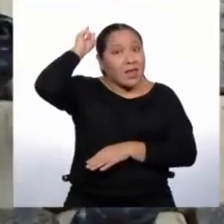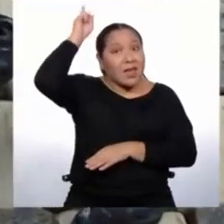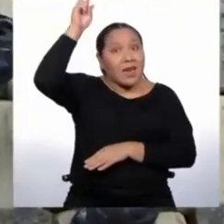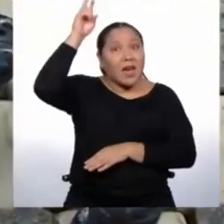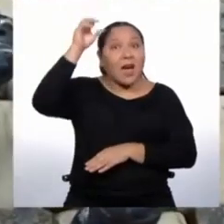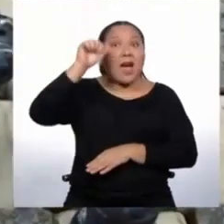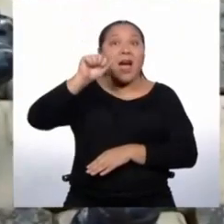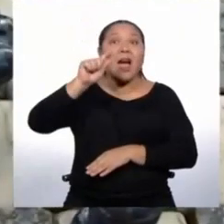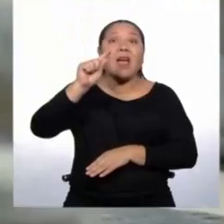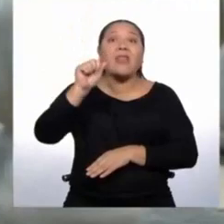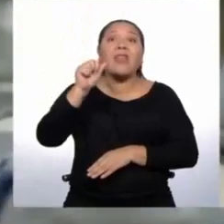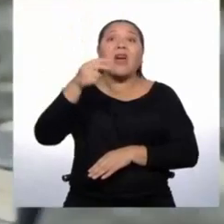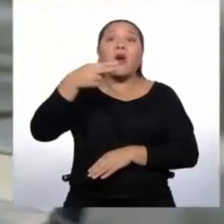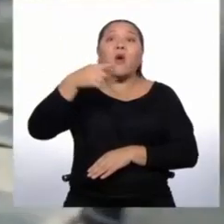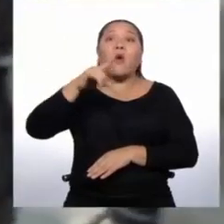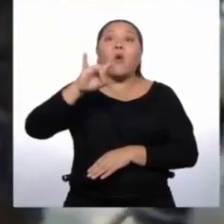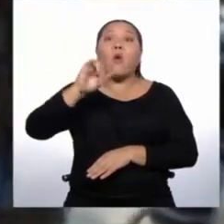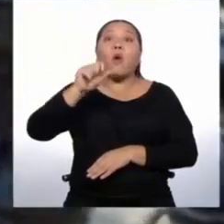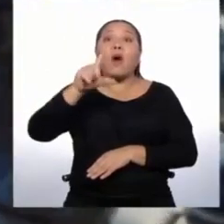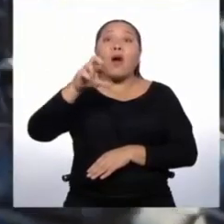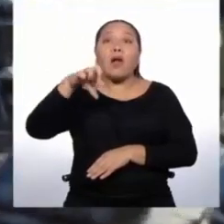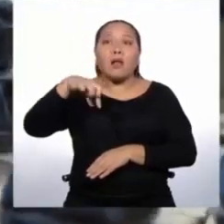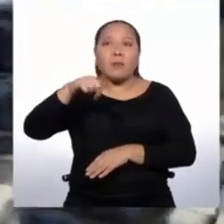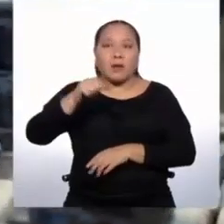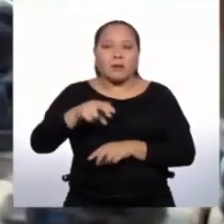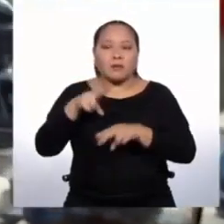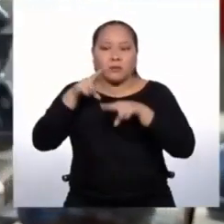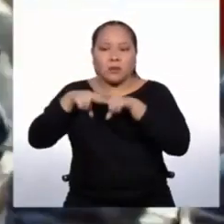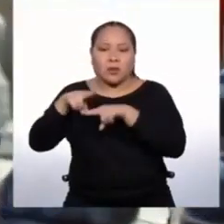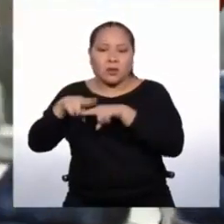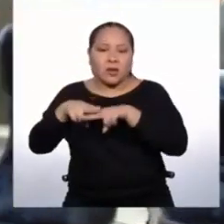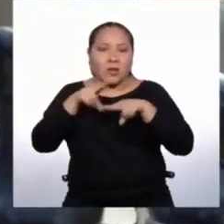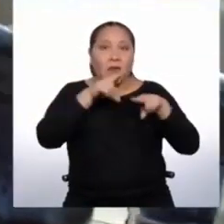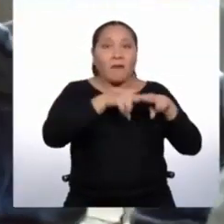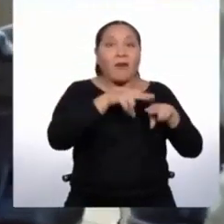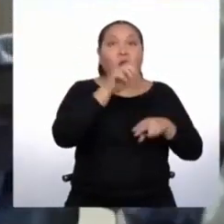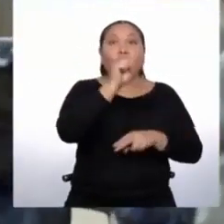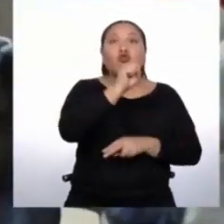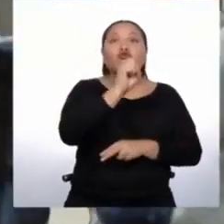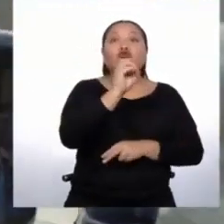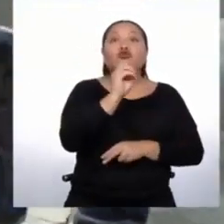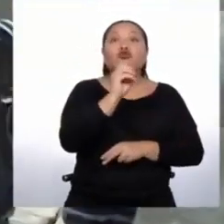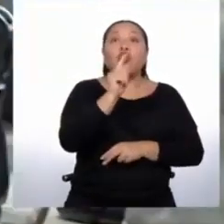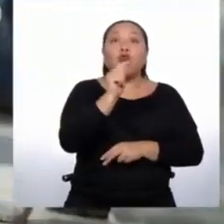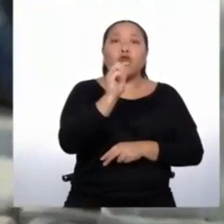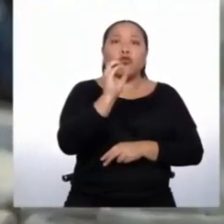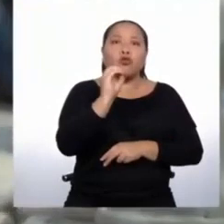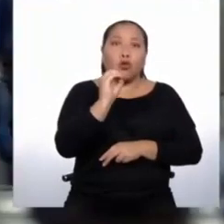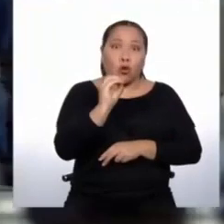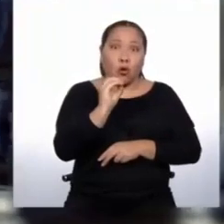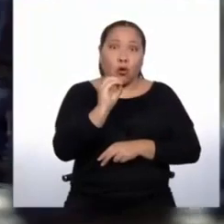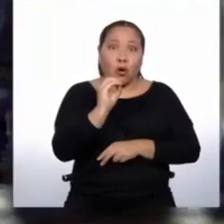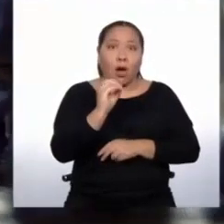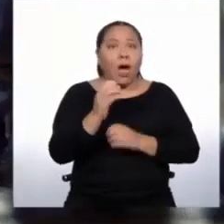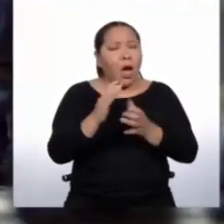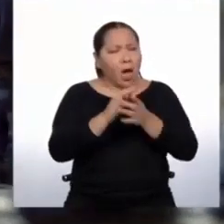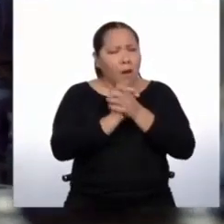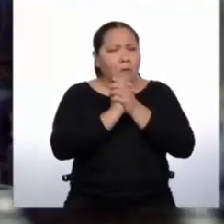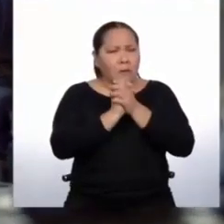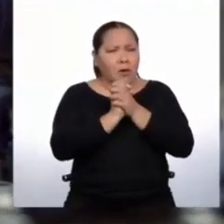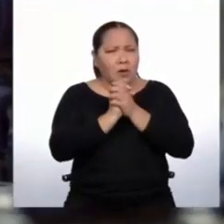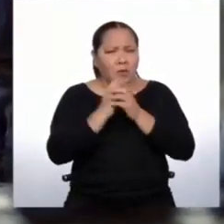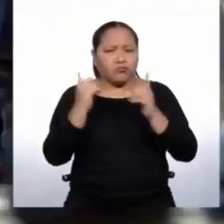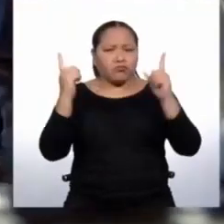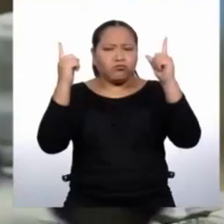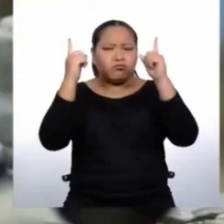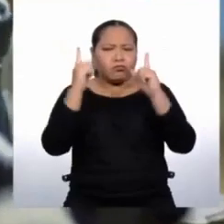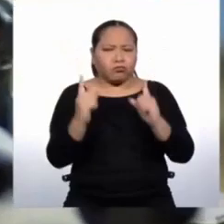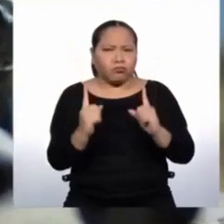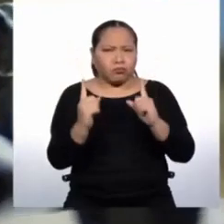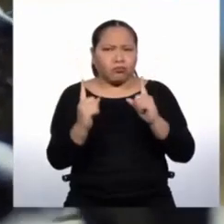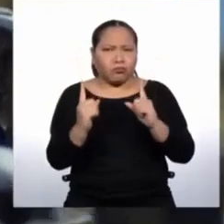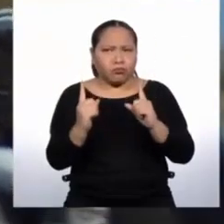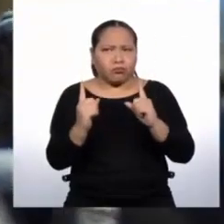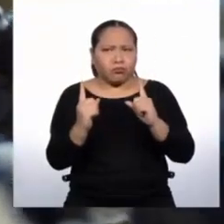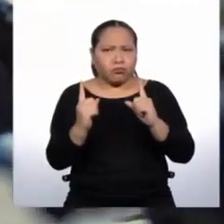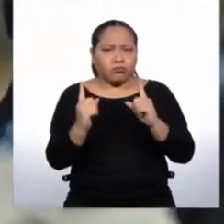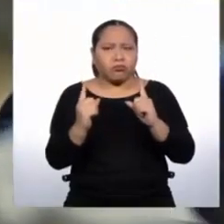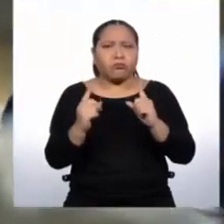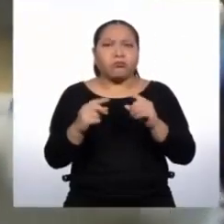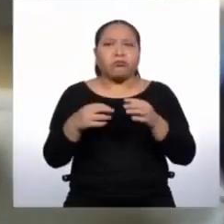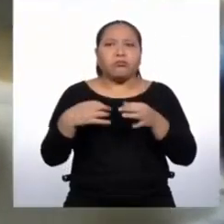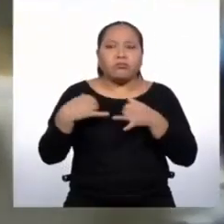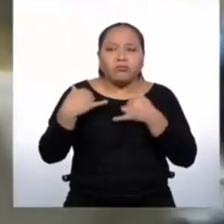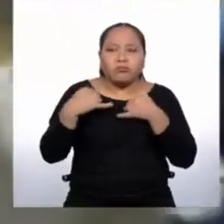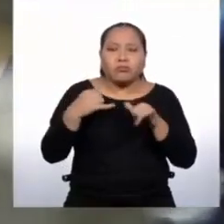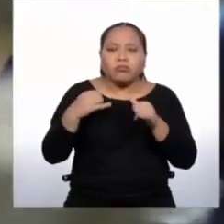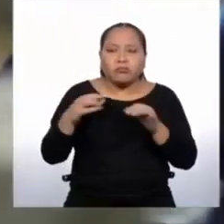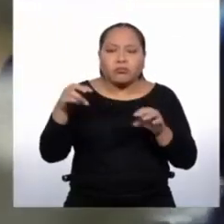todas las tardes tomaba asiento junto a Hernández de Soto, su amigo y amparador, sin dar señales de haberse dado cuenta de